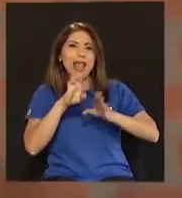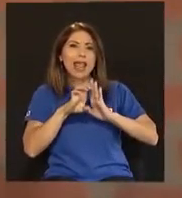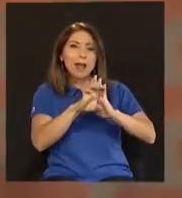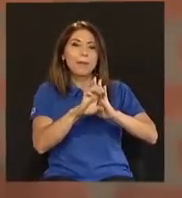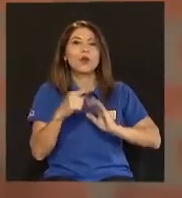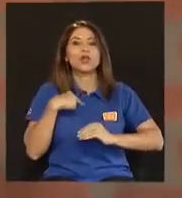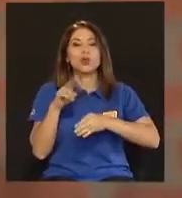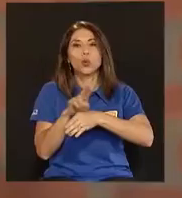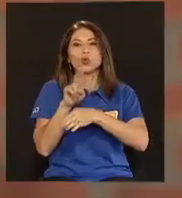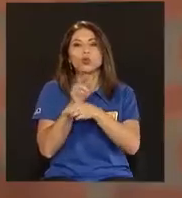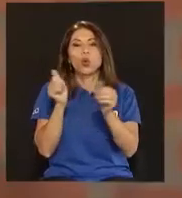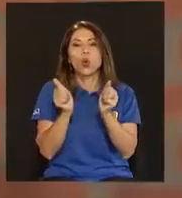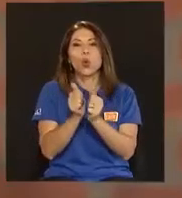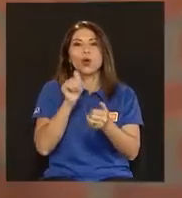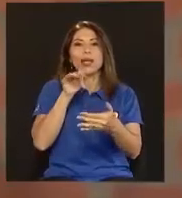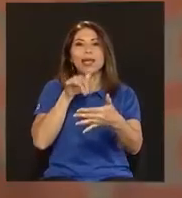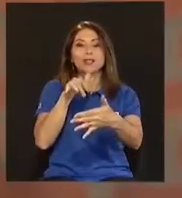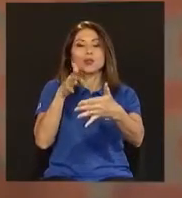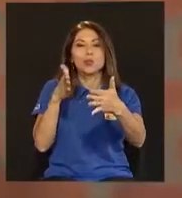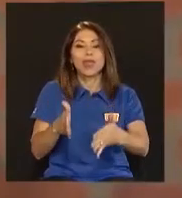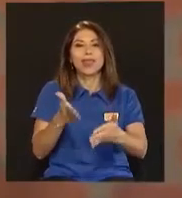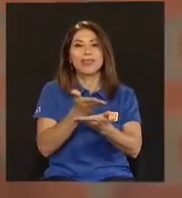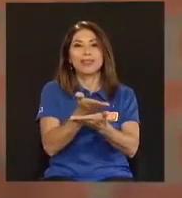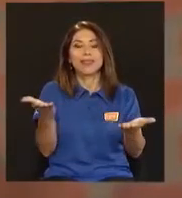mis estudiantes.